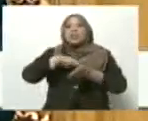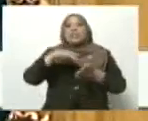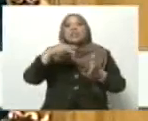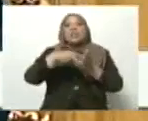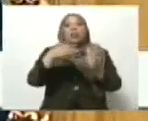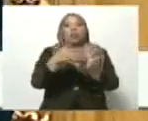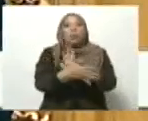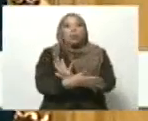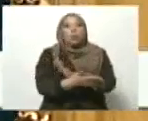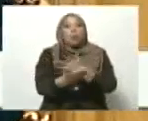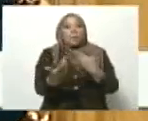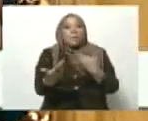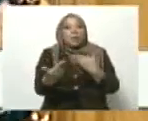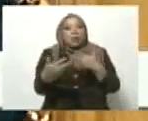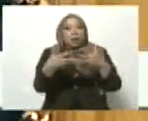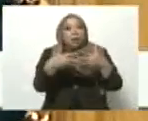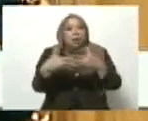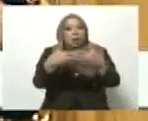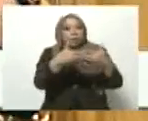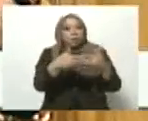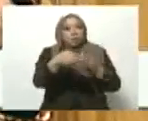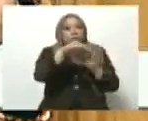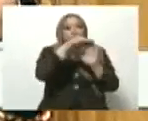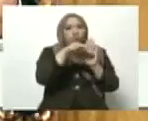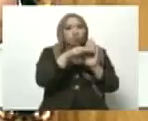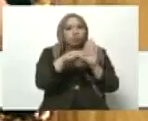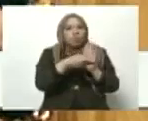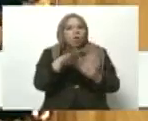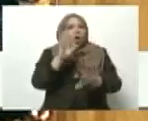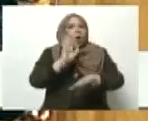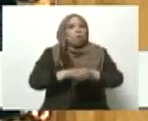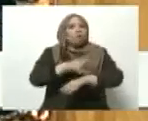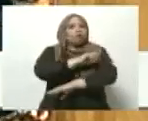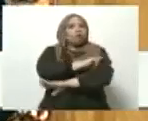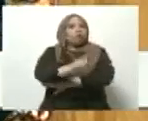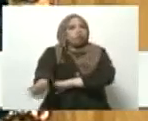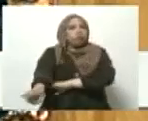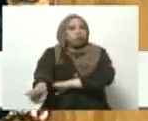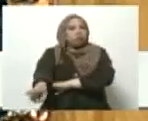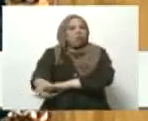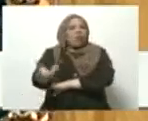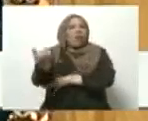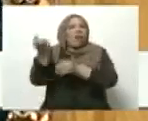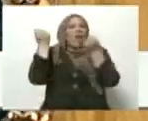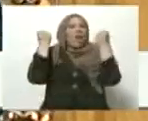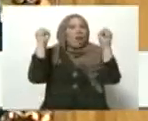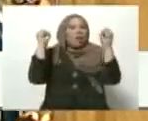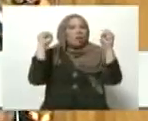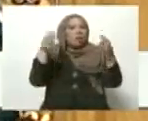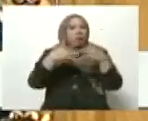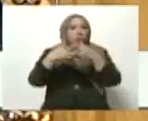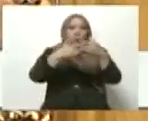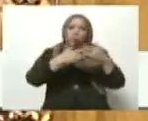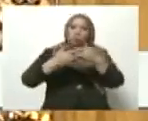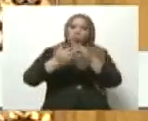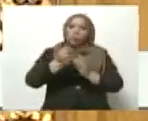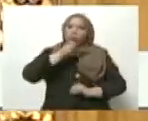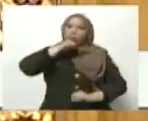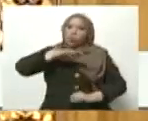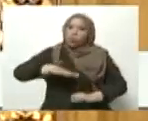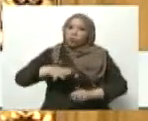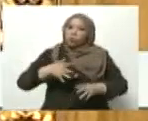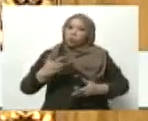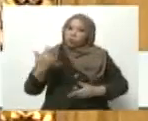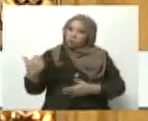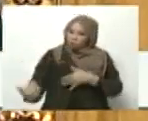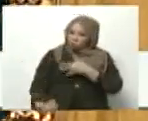sanciones. ¿Para qué son las sanciones? Él exigió, y veremos más adelante, él aplicó las sanciones más fuertes de la historia de Estados Unidos